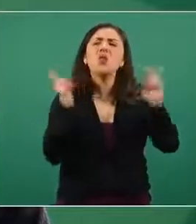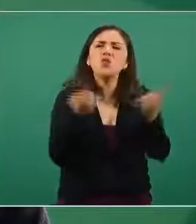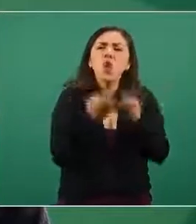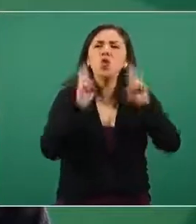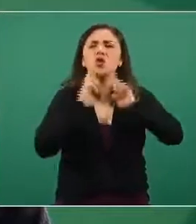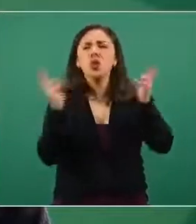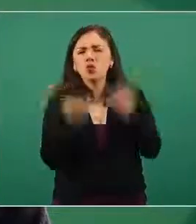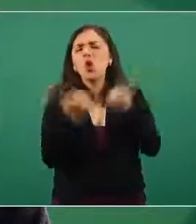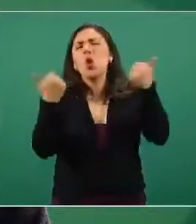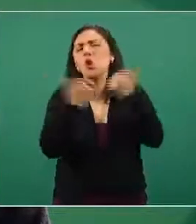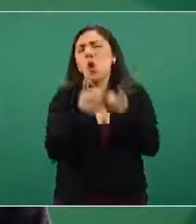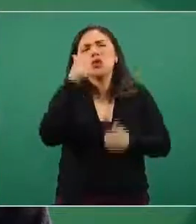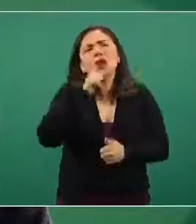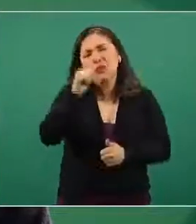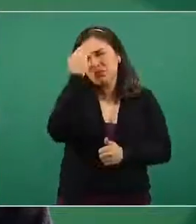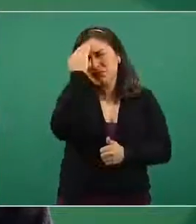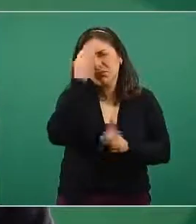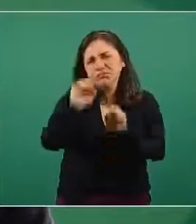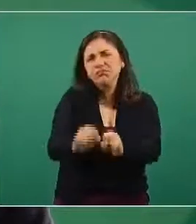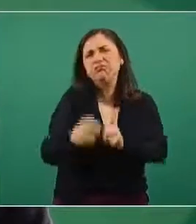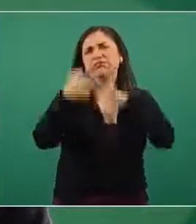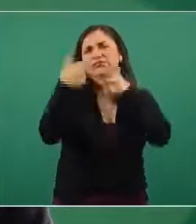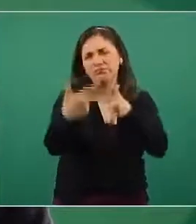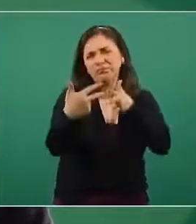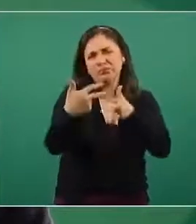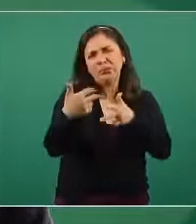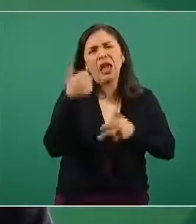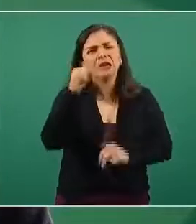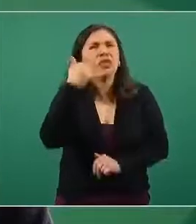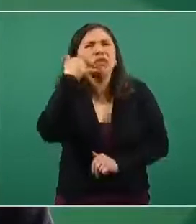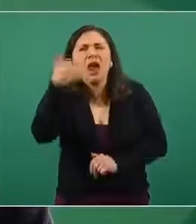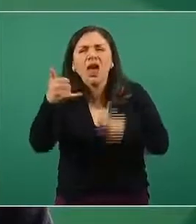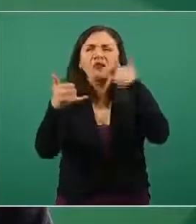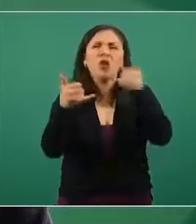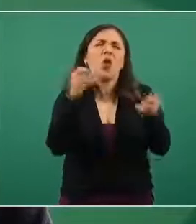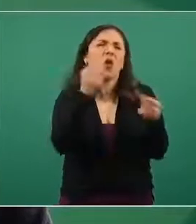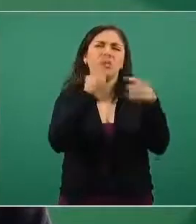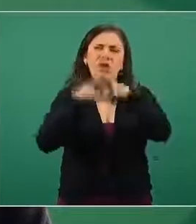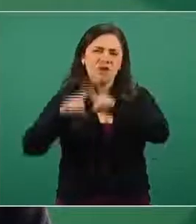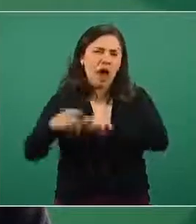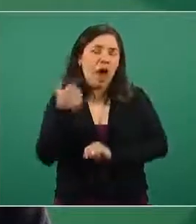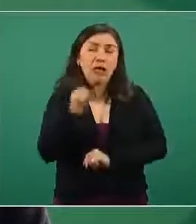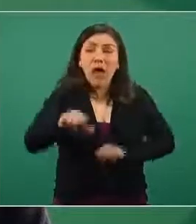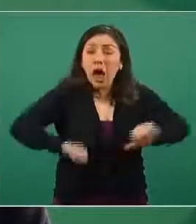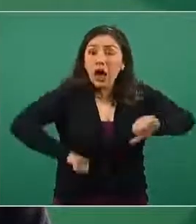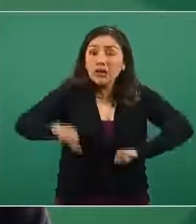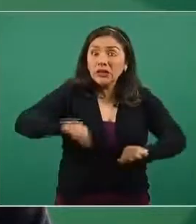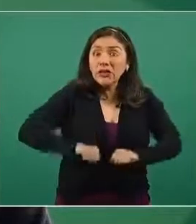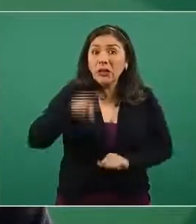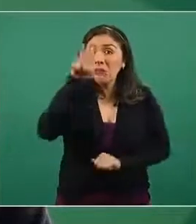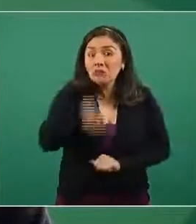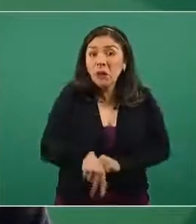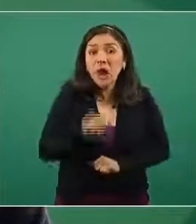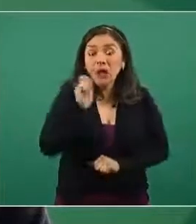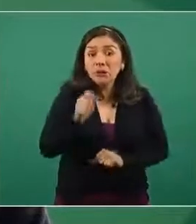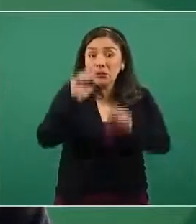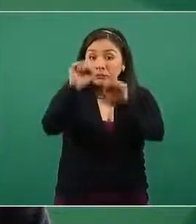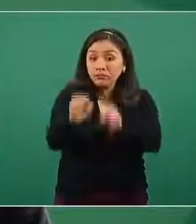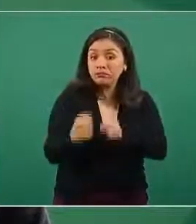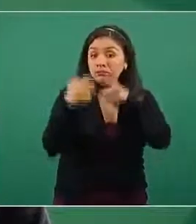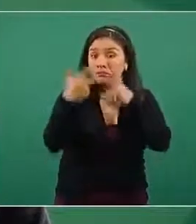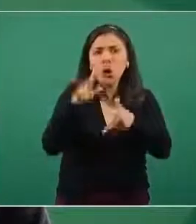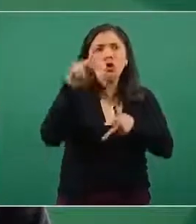a través de las vías virtuales, llamadas telefónicas y toda aquella actividad que de manera virtual,